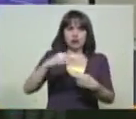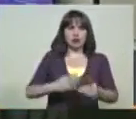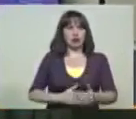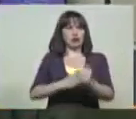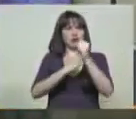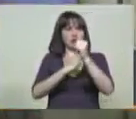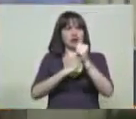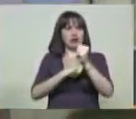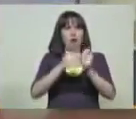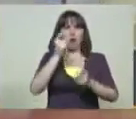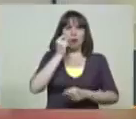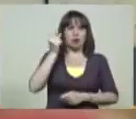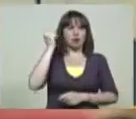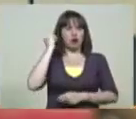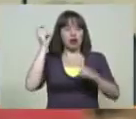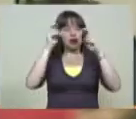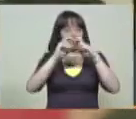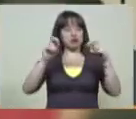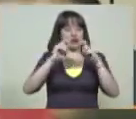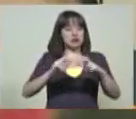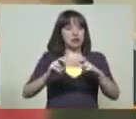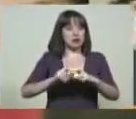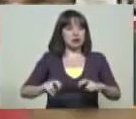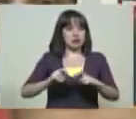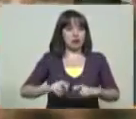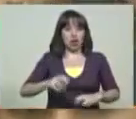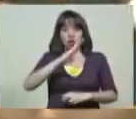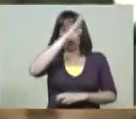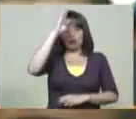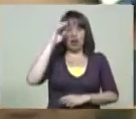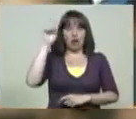liderezas revisar diosdado